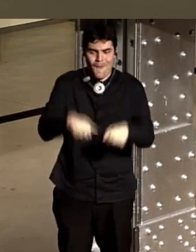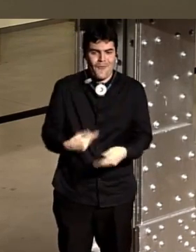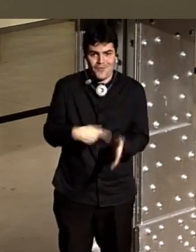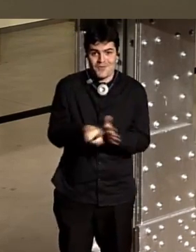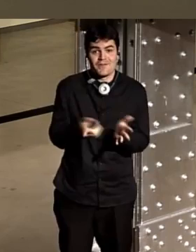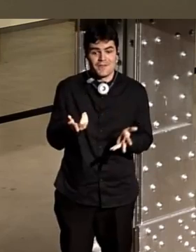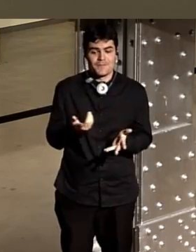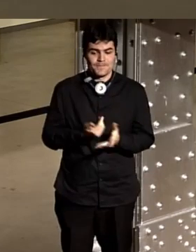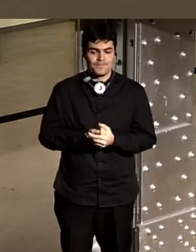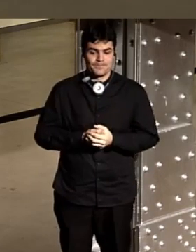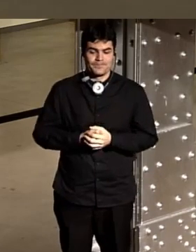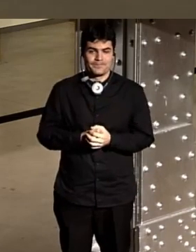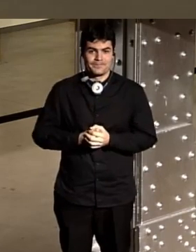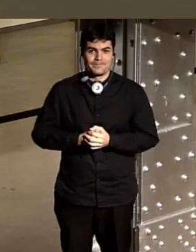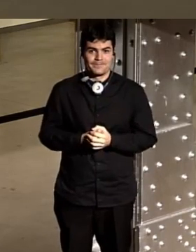no,